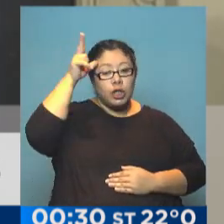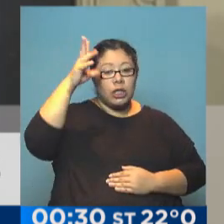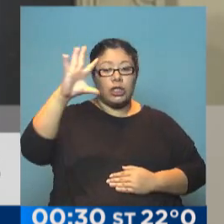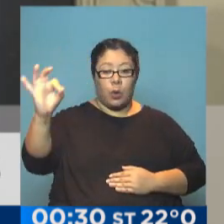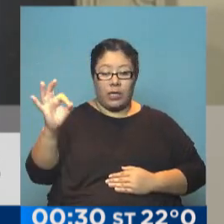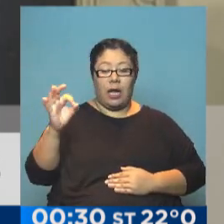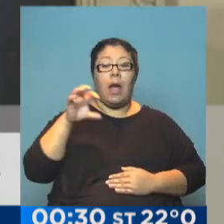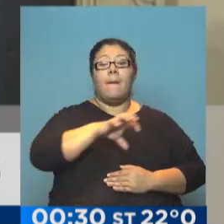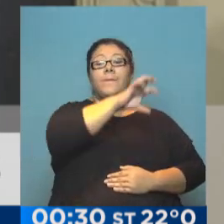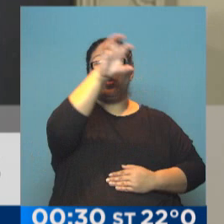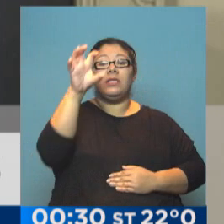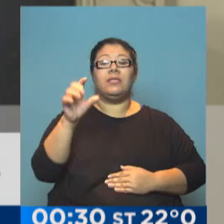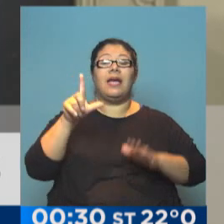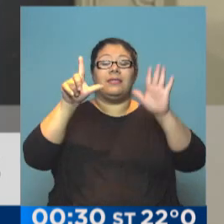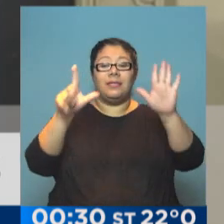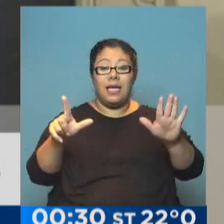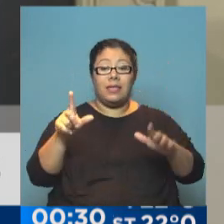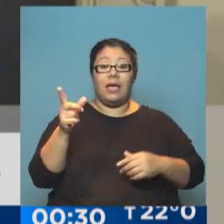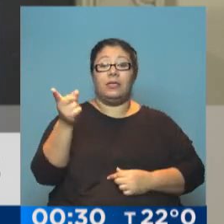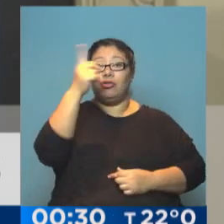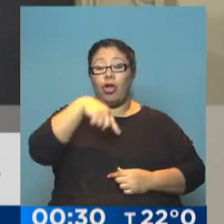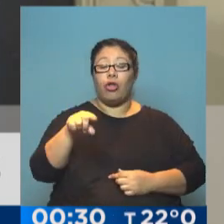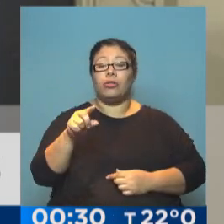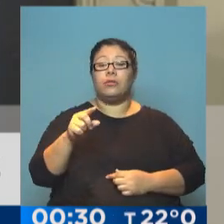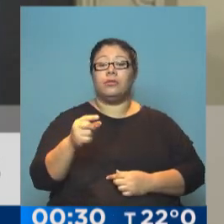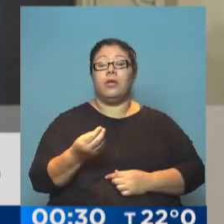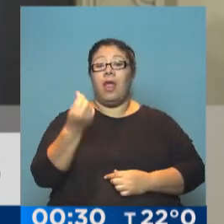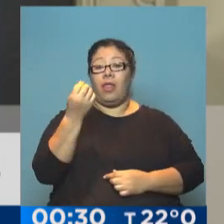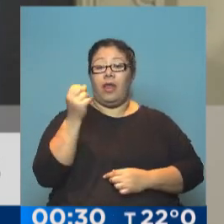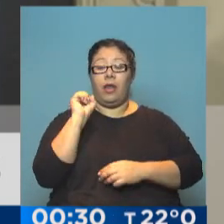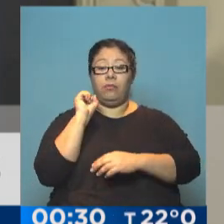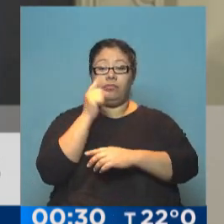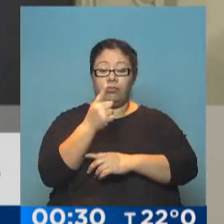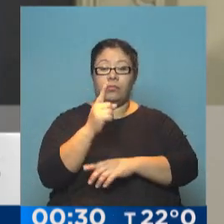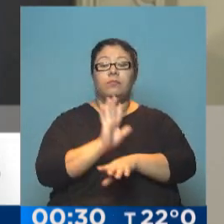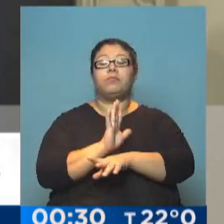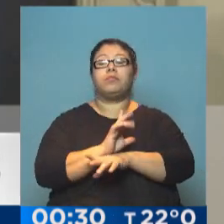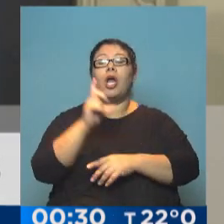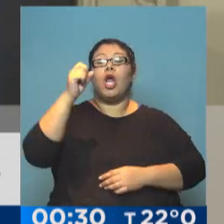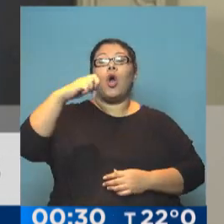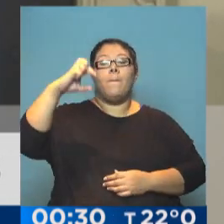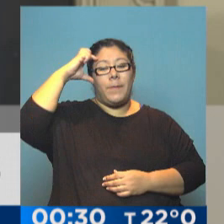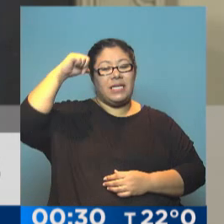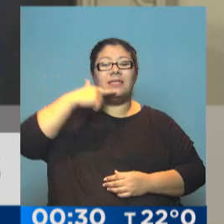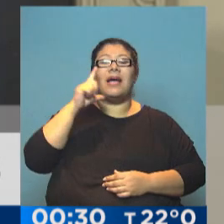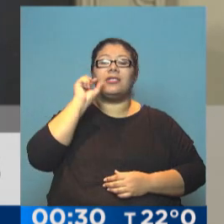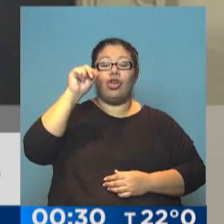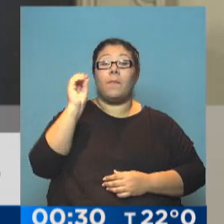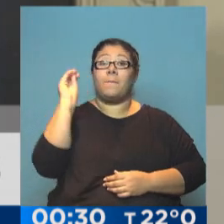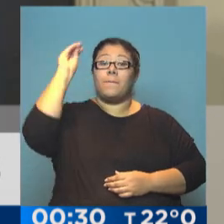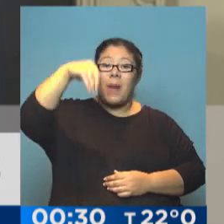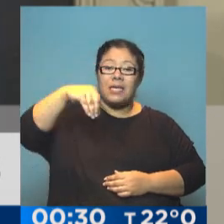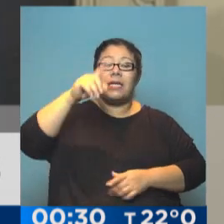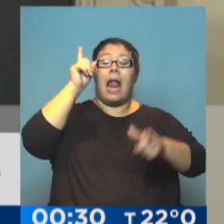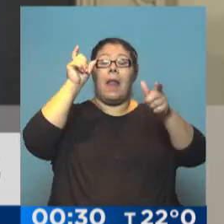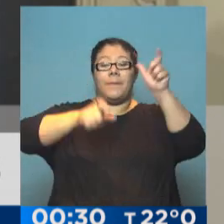7 provincias van a recibir fondos a través del Fondo de Compensación Salarial Docente para que ninguno de esos